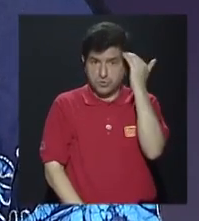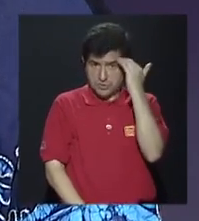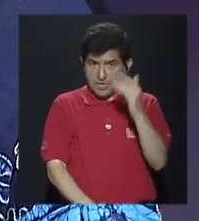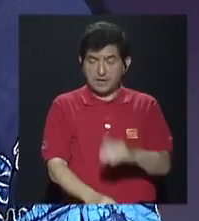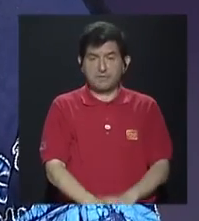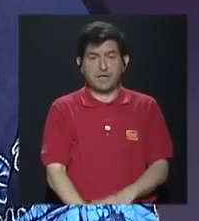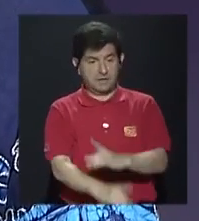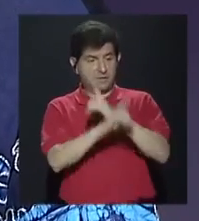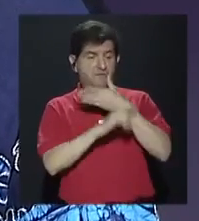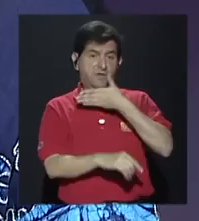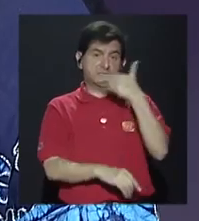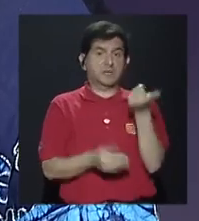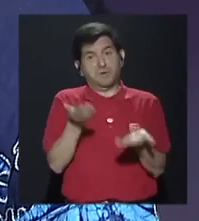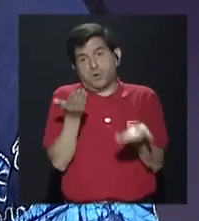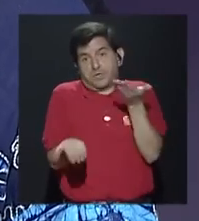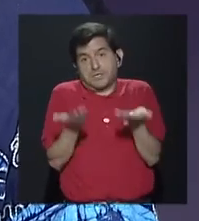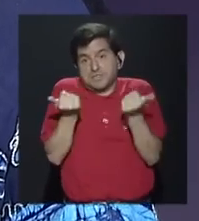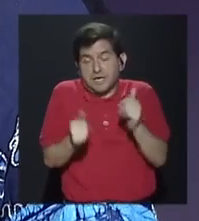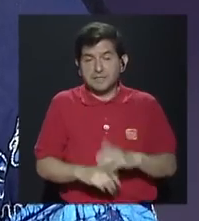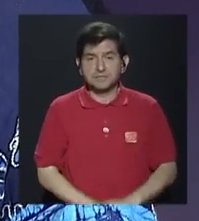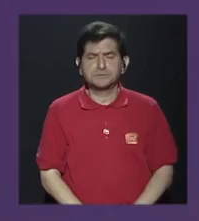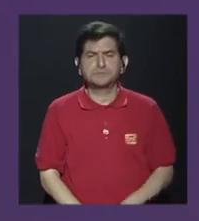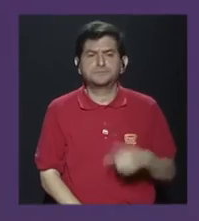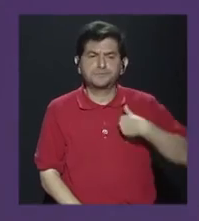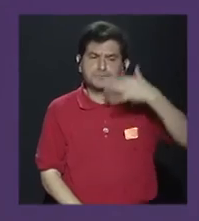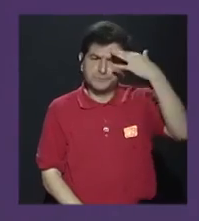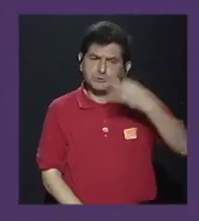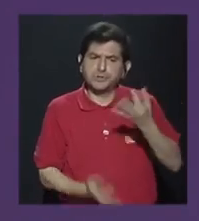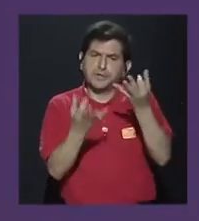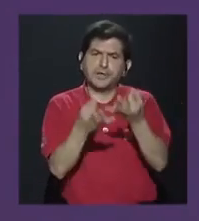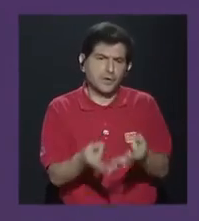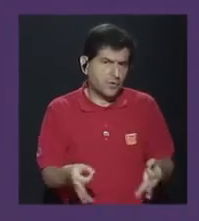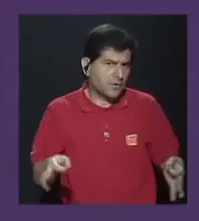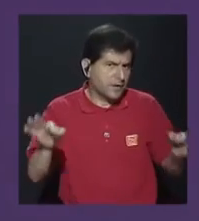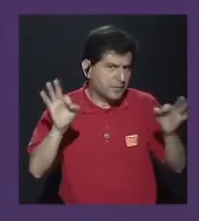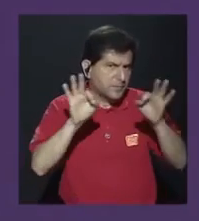de mejor manera? ¿Habrá algo que hacer? Yo creo que es importante